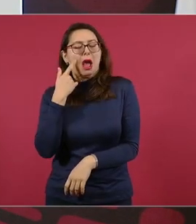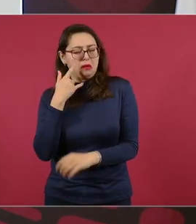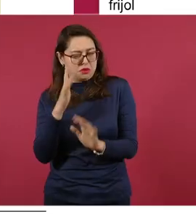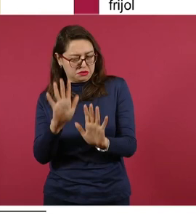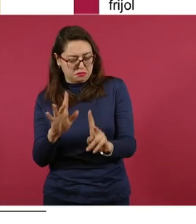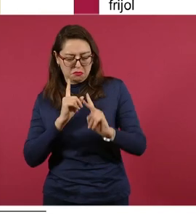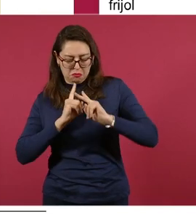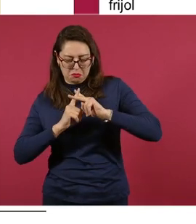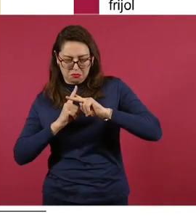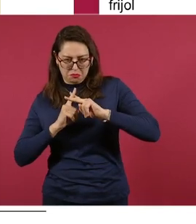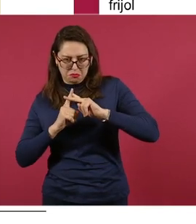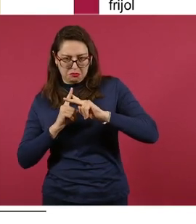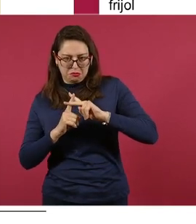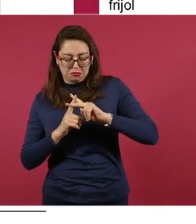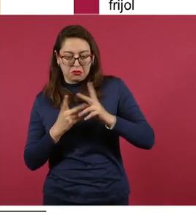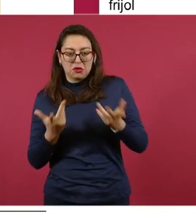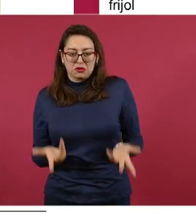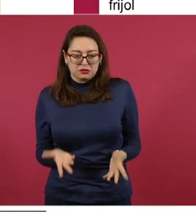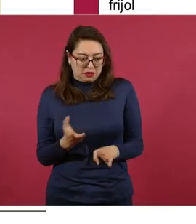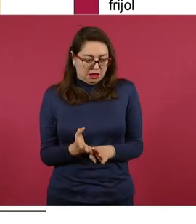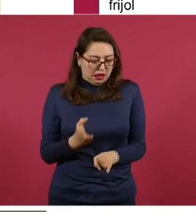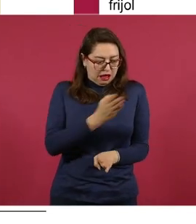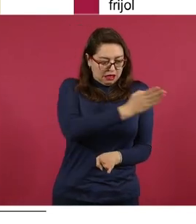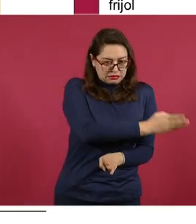mínimo, a